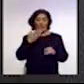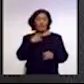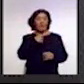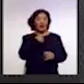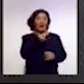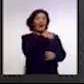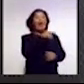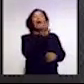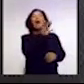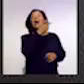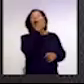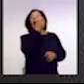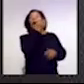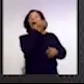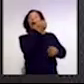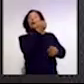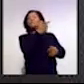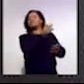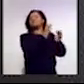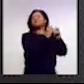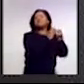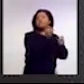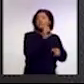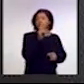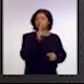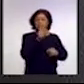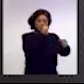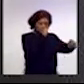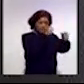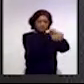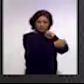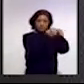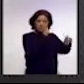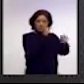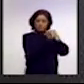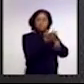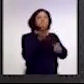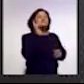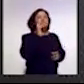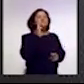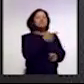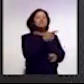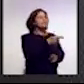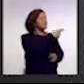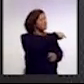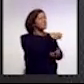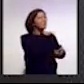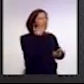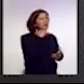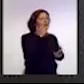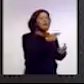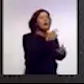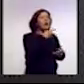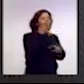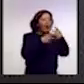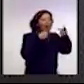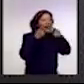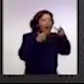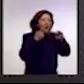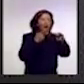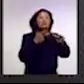hemos ya tenido entrevistas con ellos y hemos podido dialogar para palpar sus